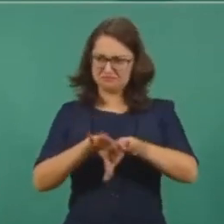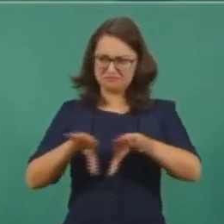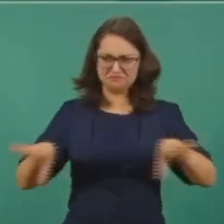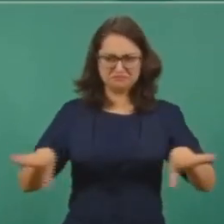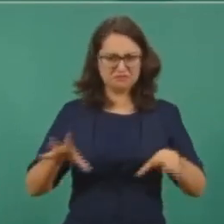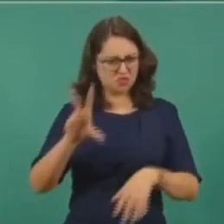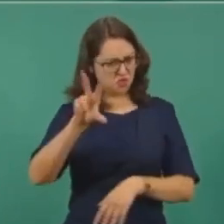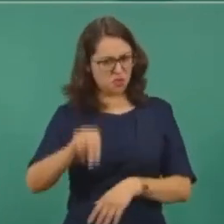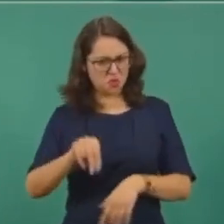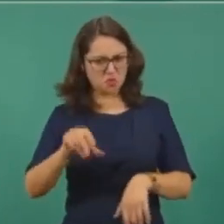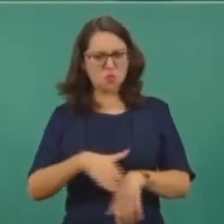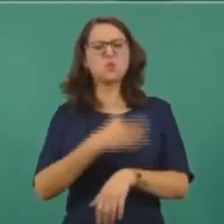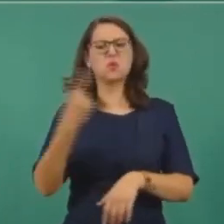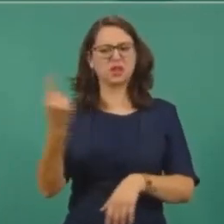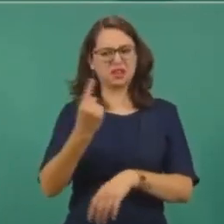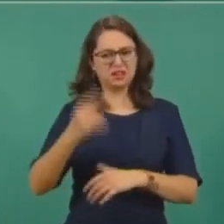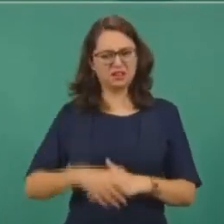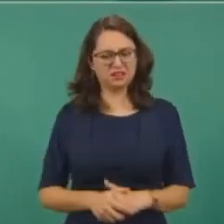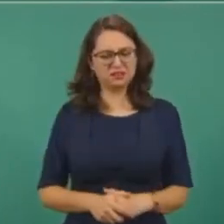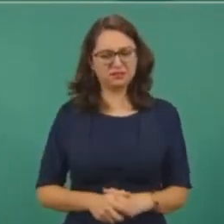democráticos?